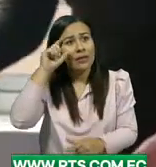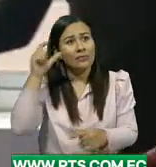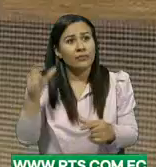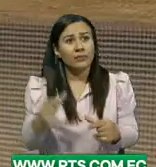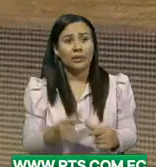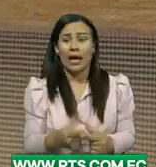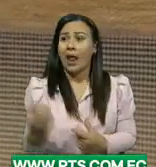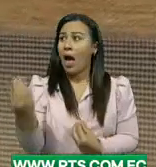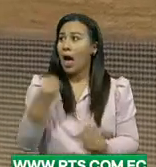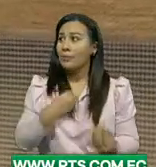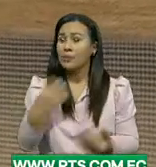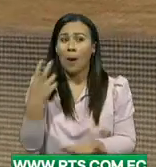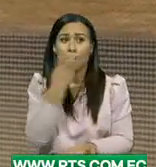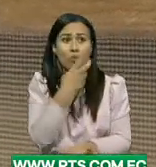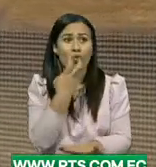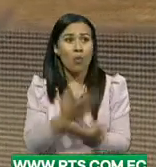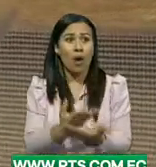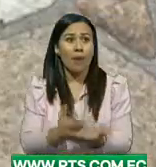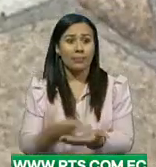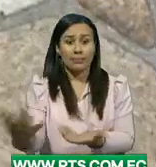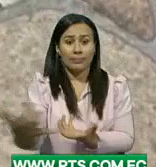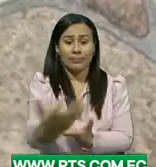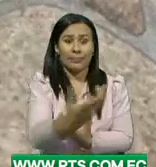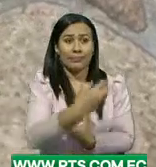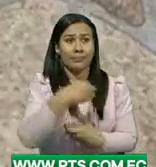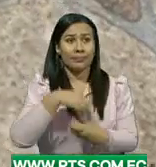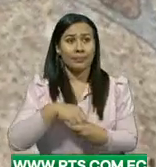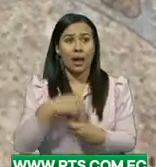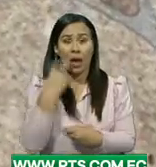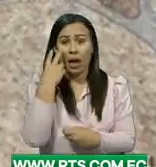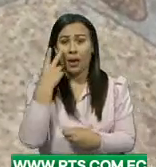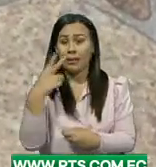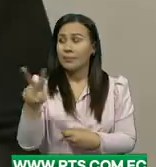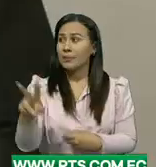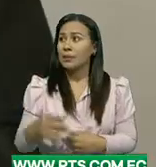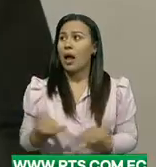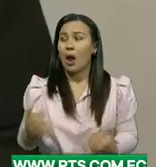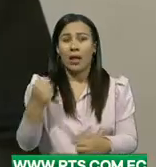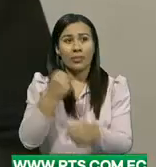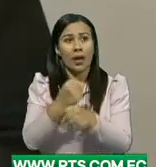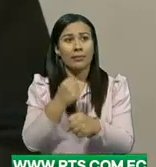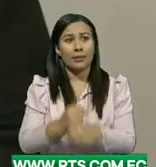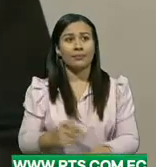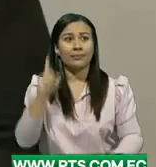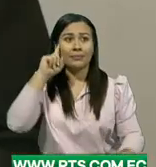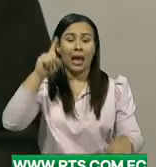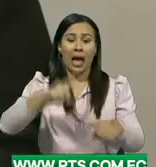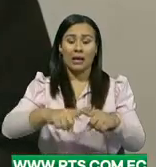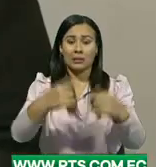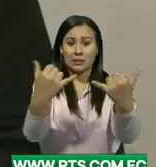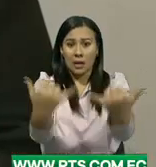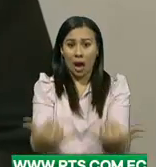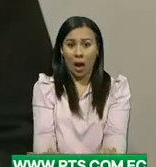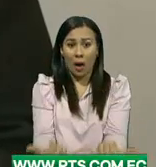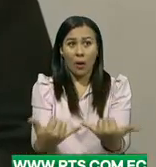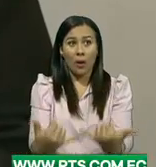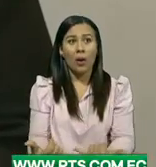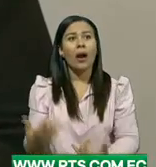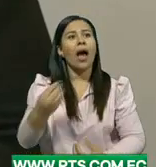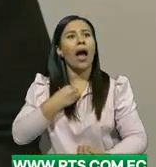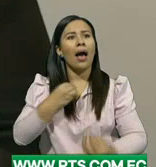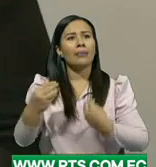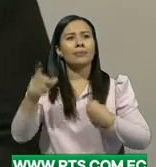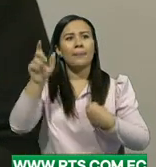sitio para poder recolectar evidencias. Las pruebas están siendo analizadas con los peritos. Hasta el momento tenemos que personas